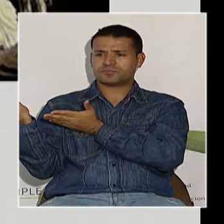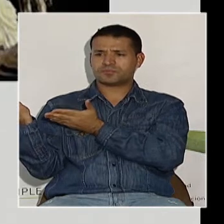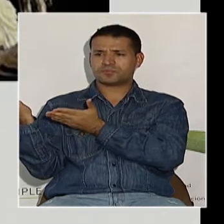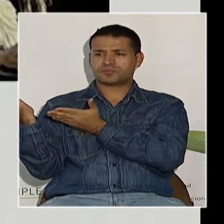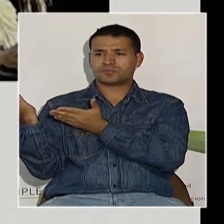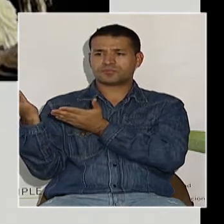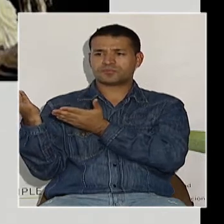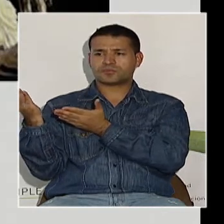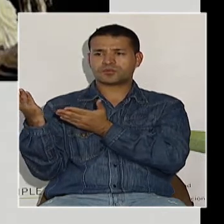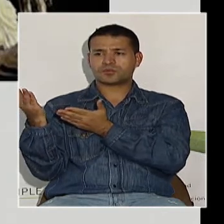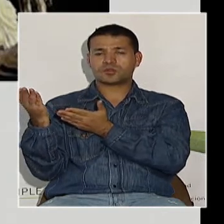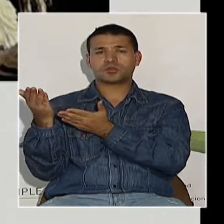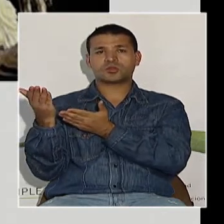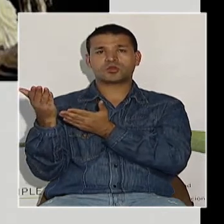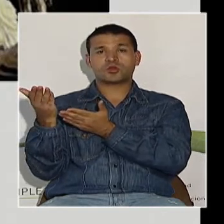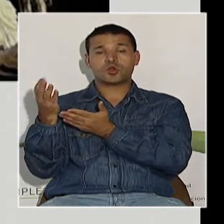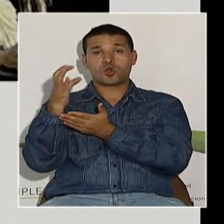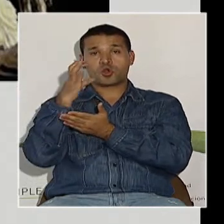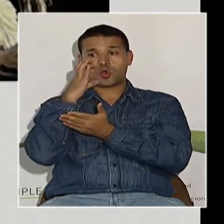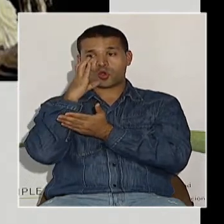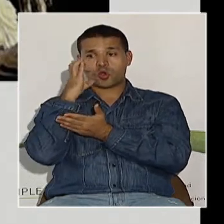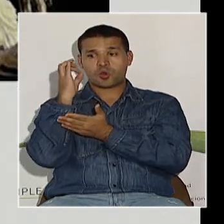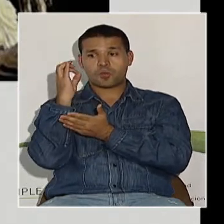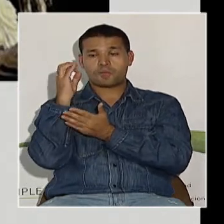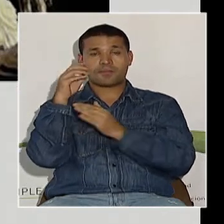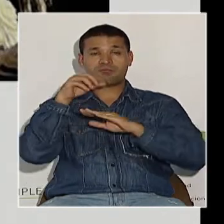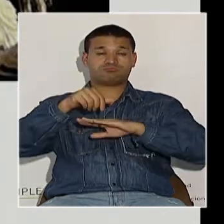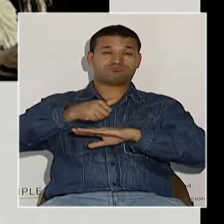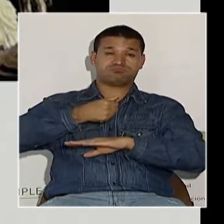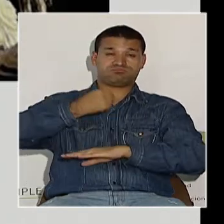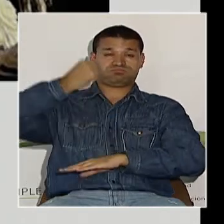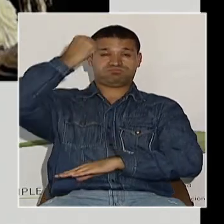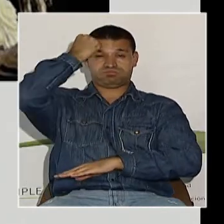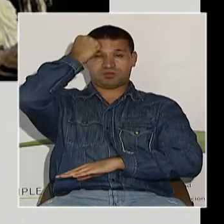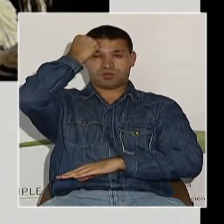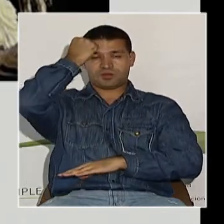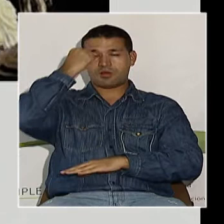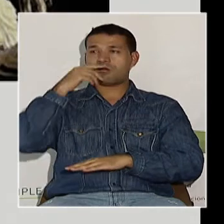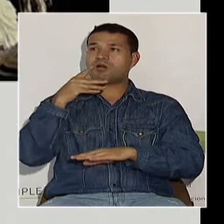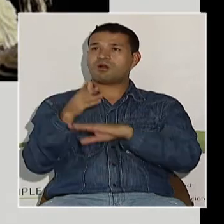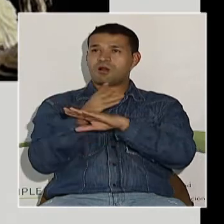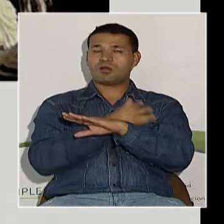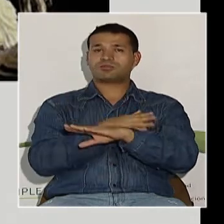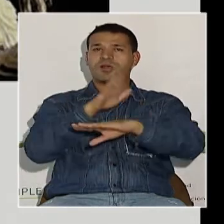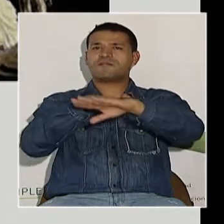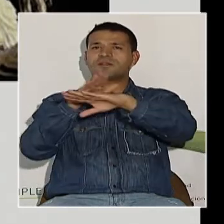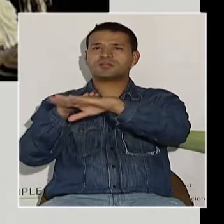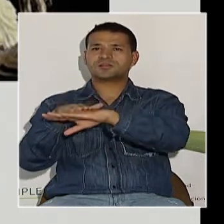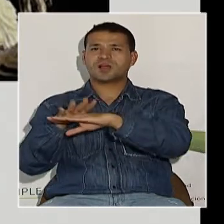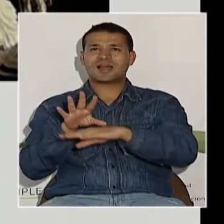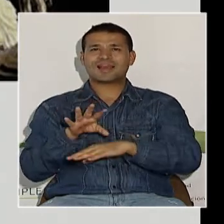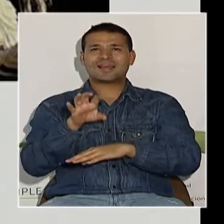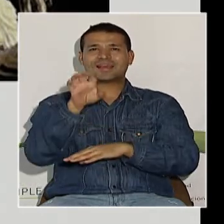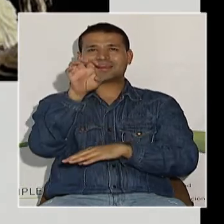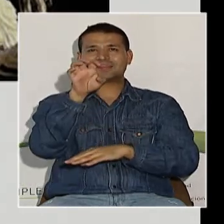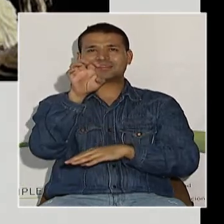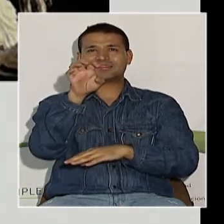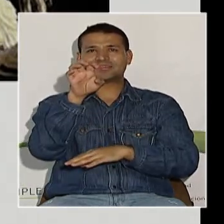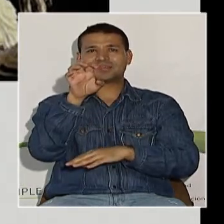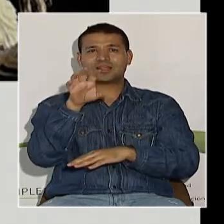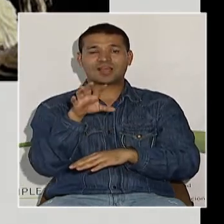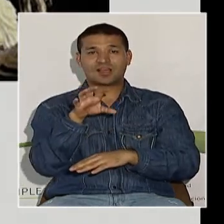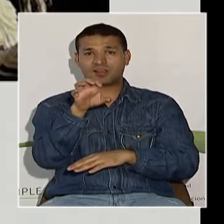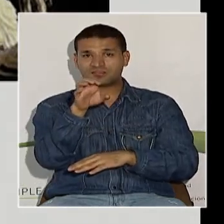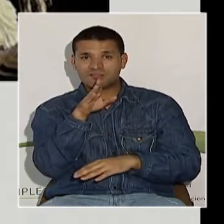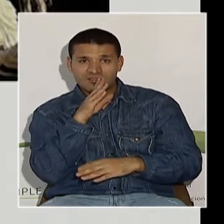superhombre de Dalí, y es que al final, cuando tenemos el diagnóstico en la familia o en nosotros mismos de cáncer, tenemos que salir de ahí